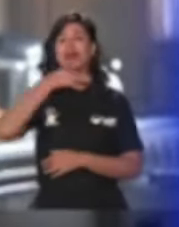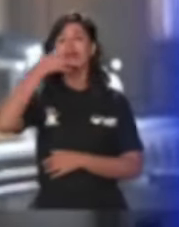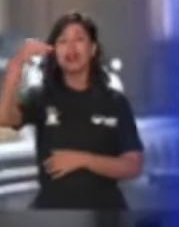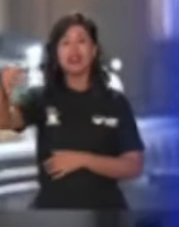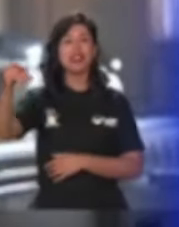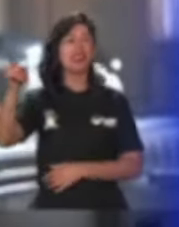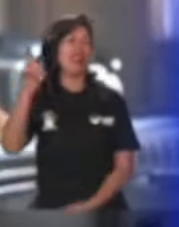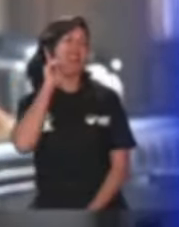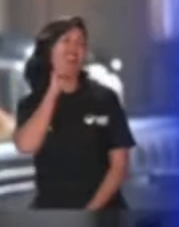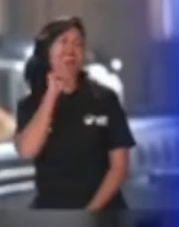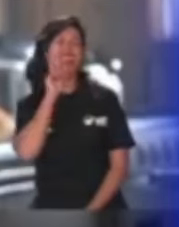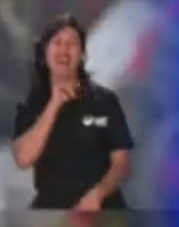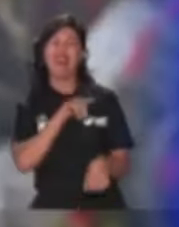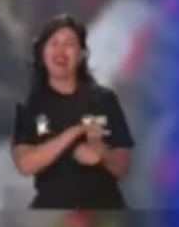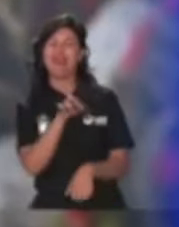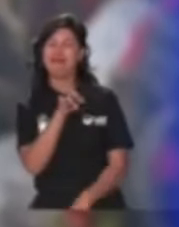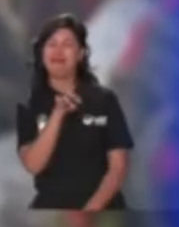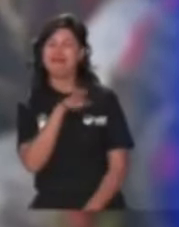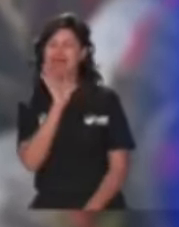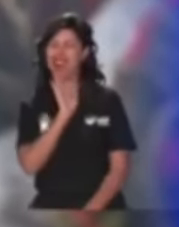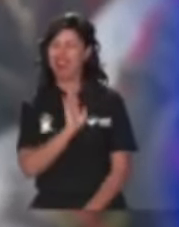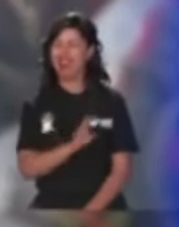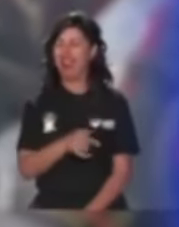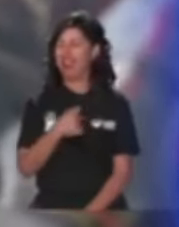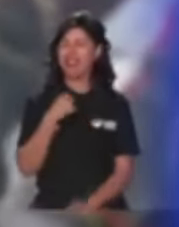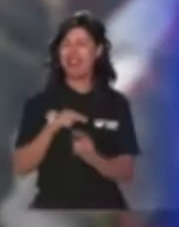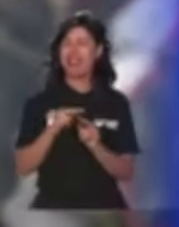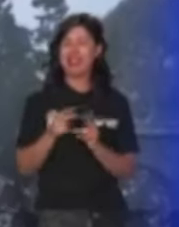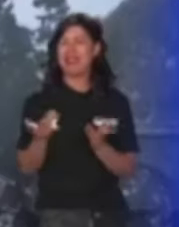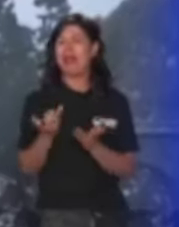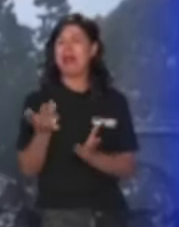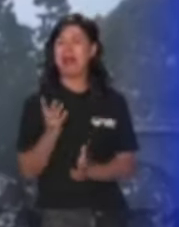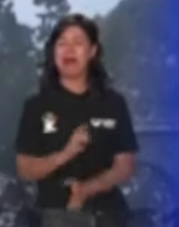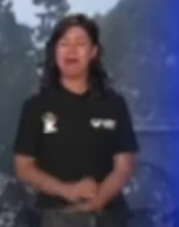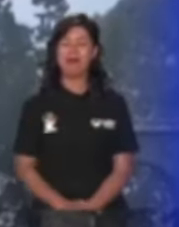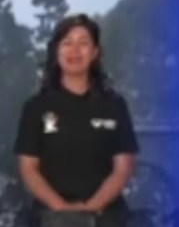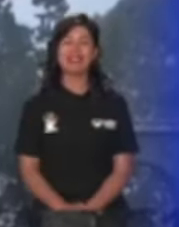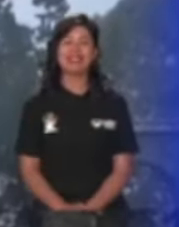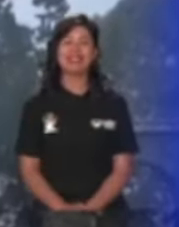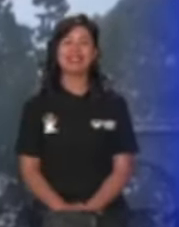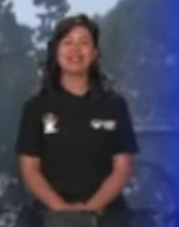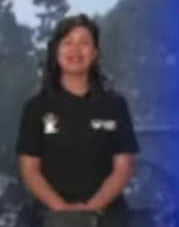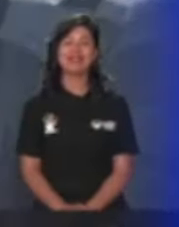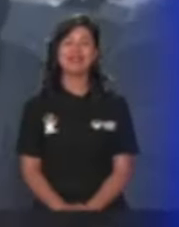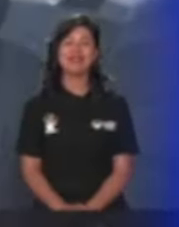me dice, mentira, mamá. Me dice, ¿cómo voy a hacer todas esas cosas yo?